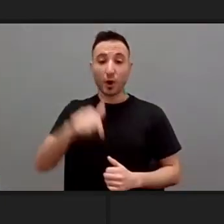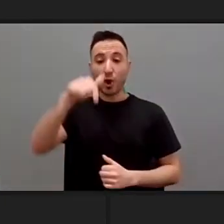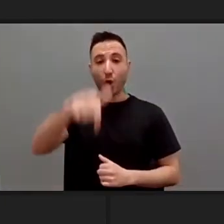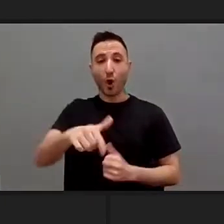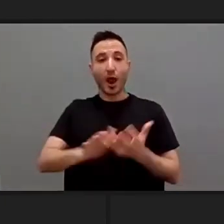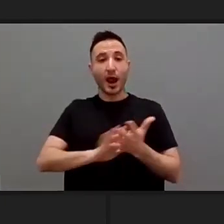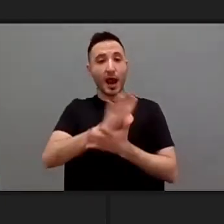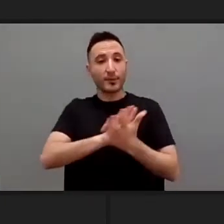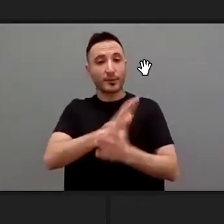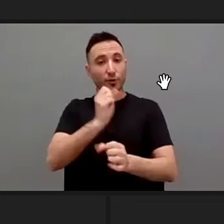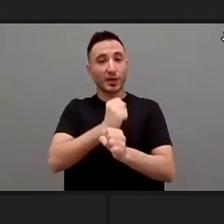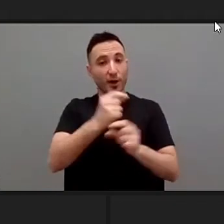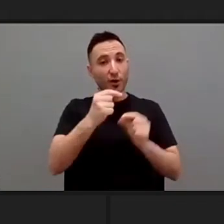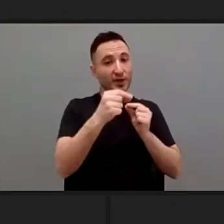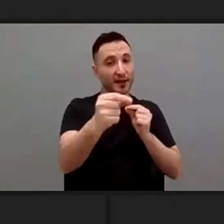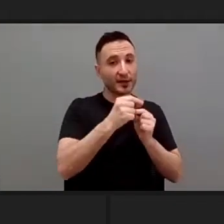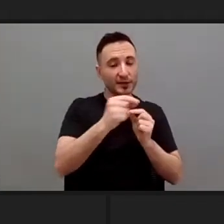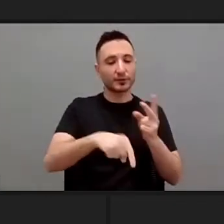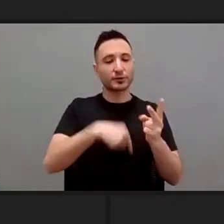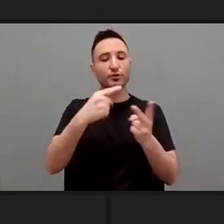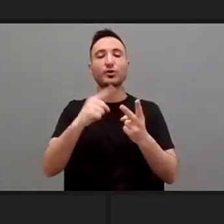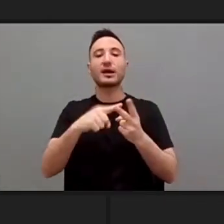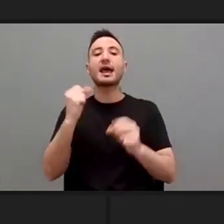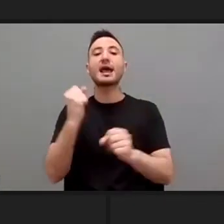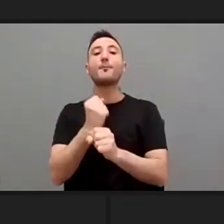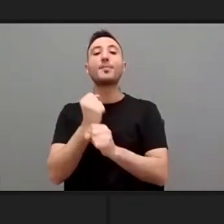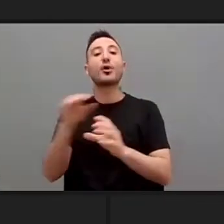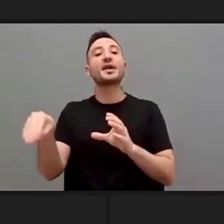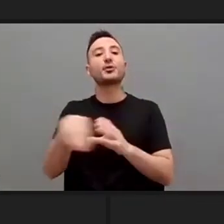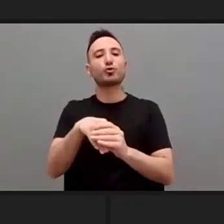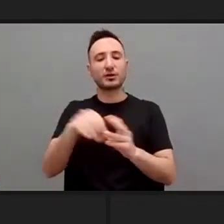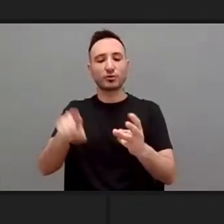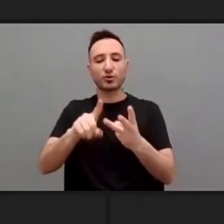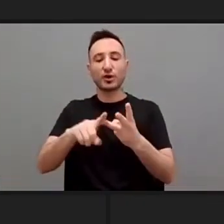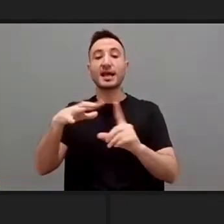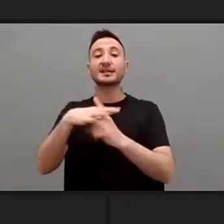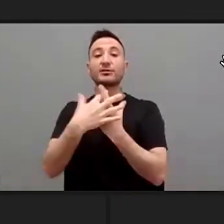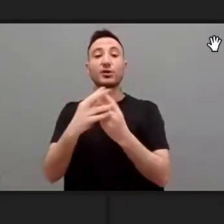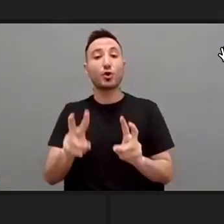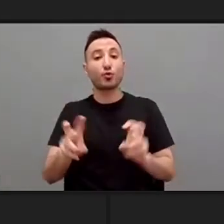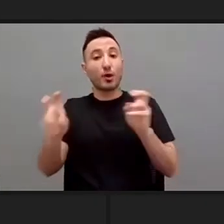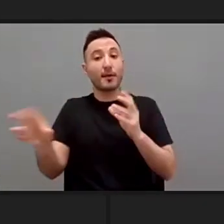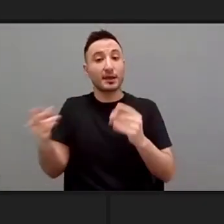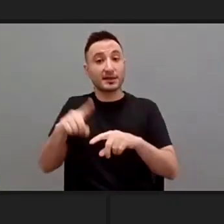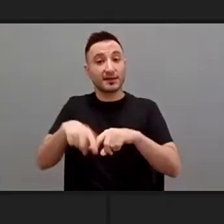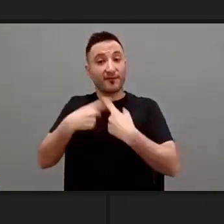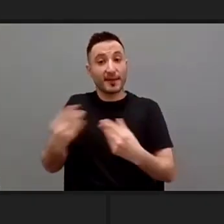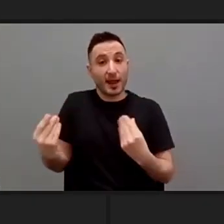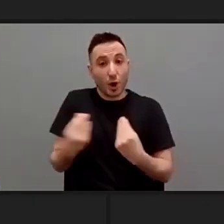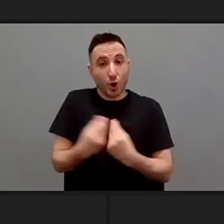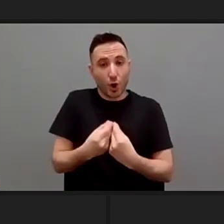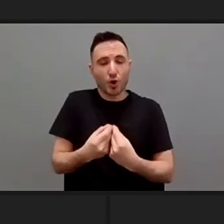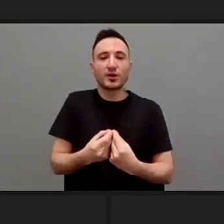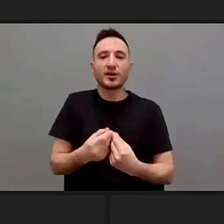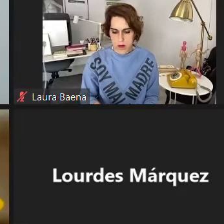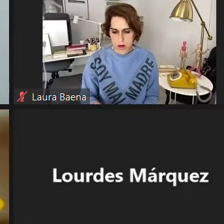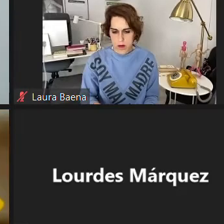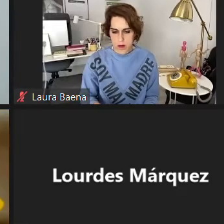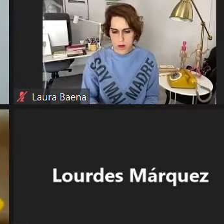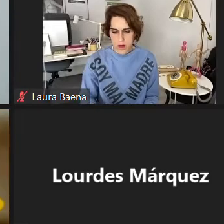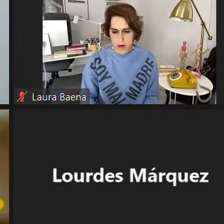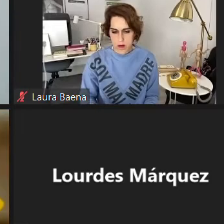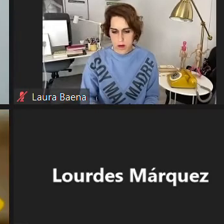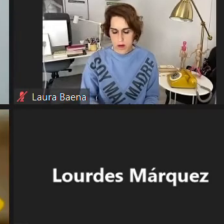del empleo inclusivo y de los nuevos escenarios de conciliación, vamos a contar con Sabina Lobato, directora de Formación y